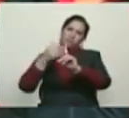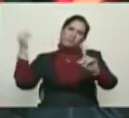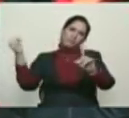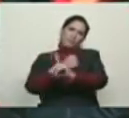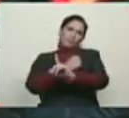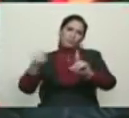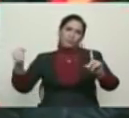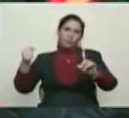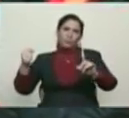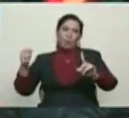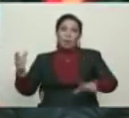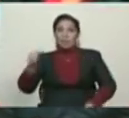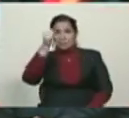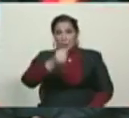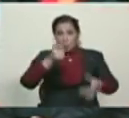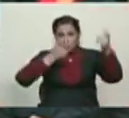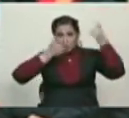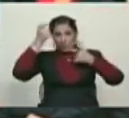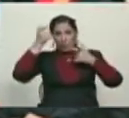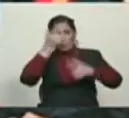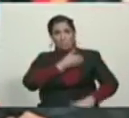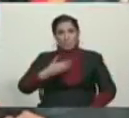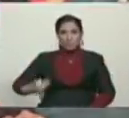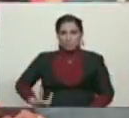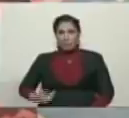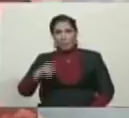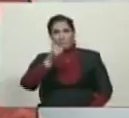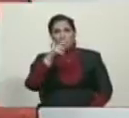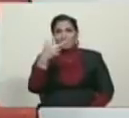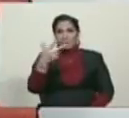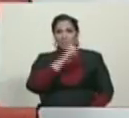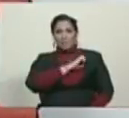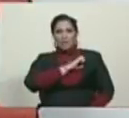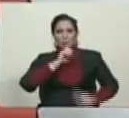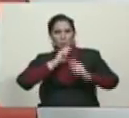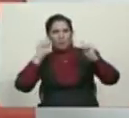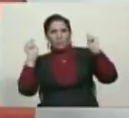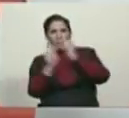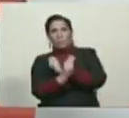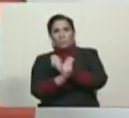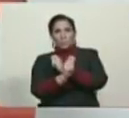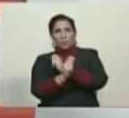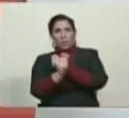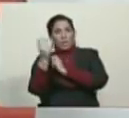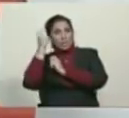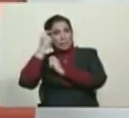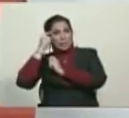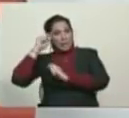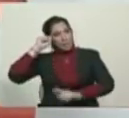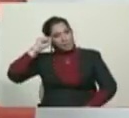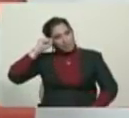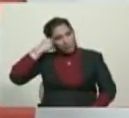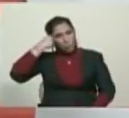el comandante Hugo Chávez a la presidencia de la República, el 23 de enero se transformó en un día para